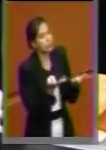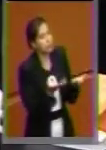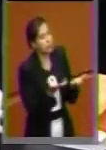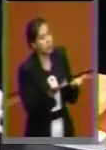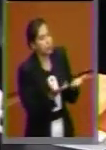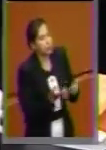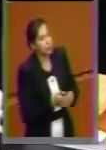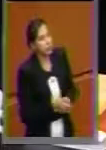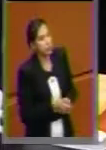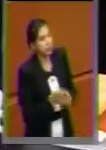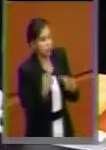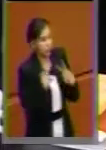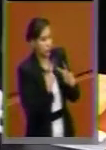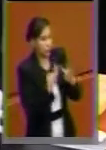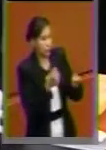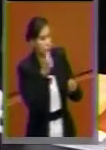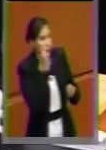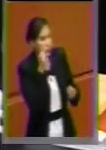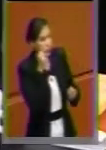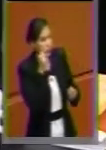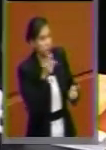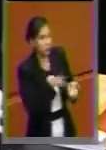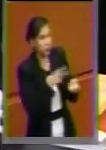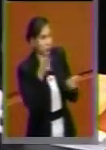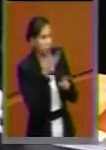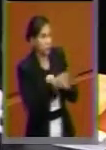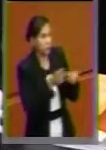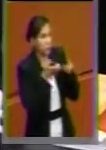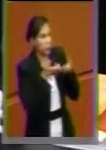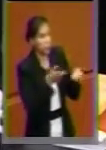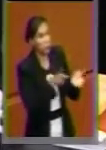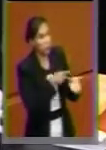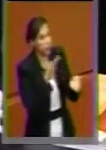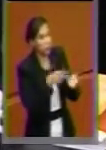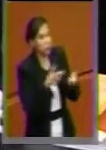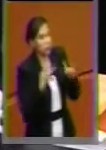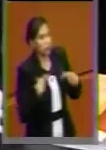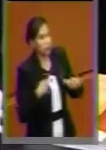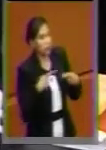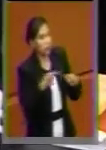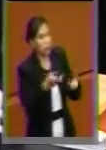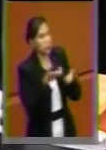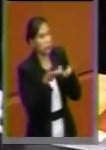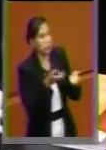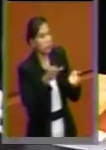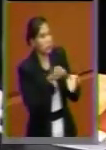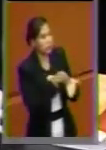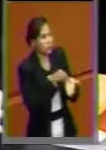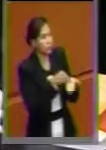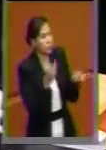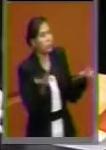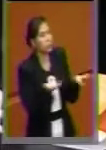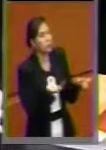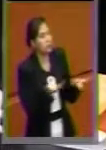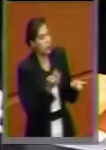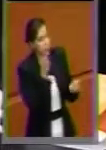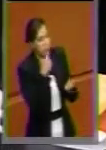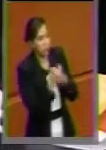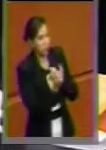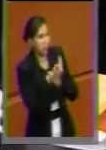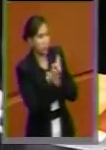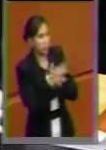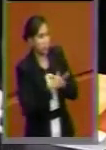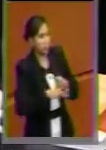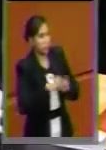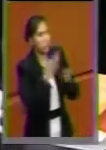nos asaltaron ayer y otra vez está en la calle el delincuente que se está haciendo por line o